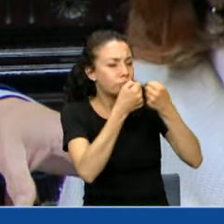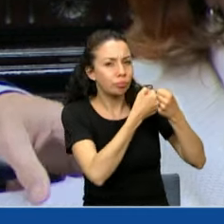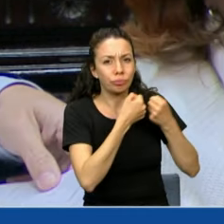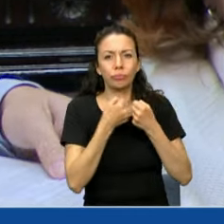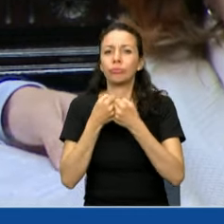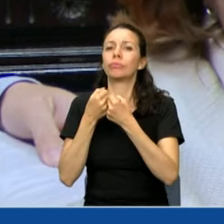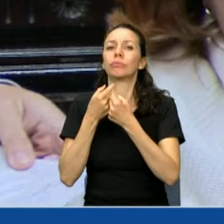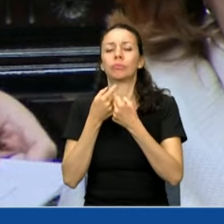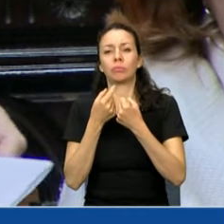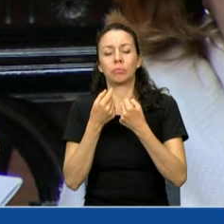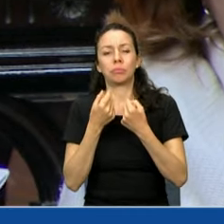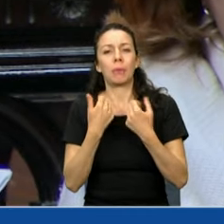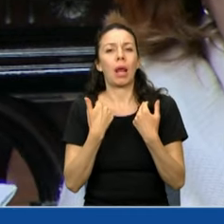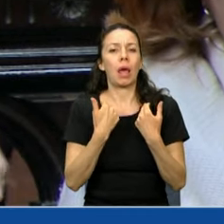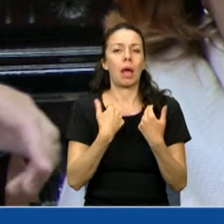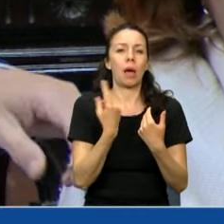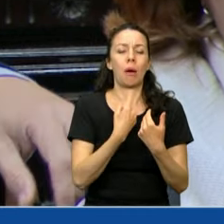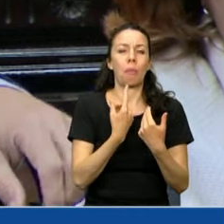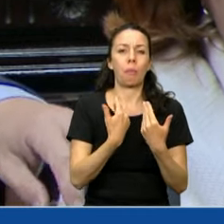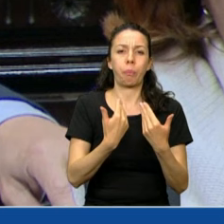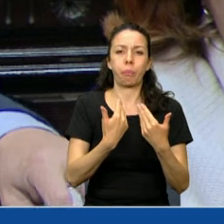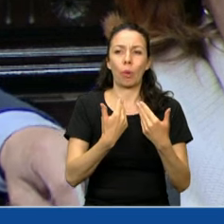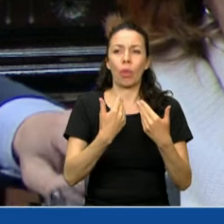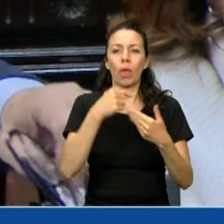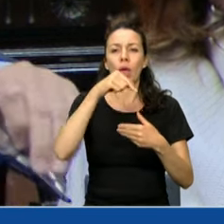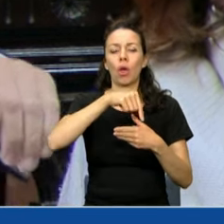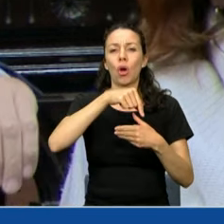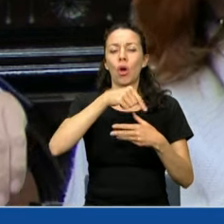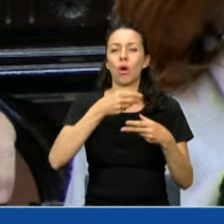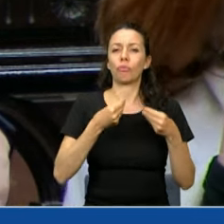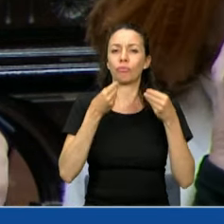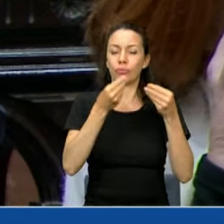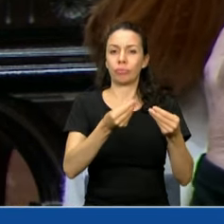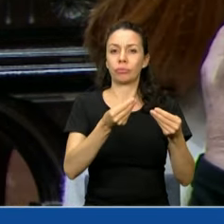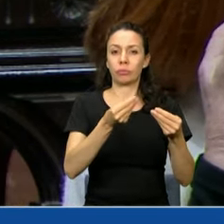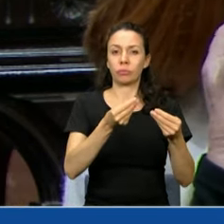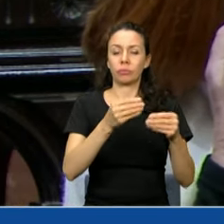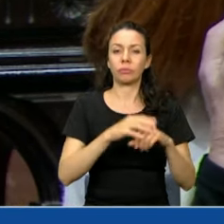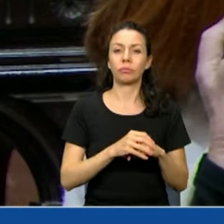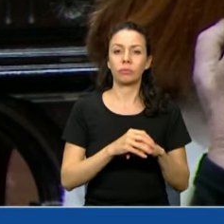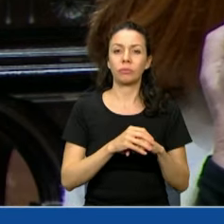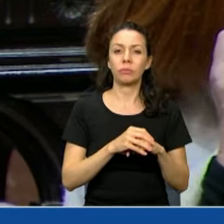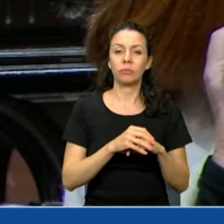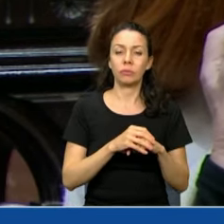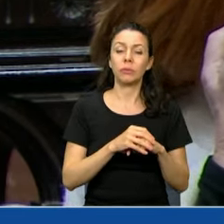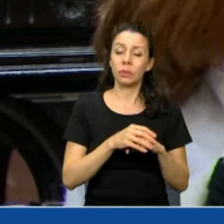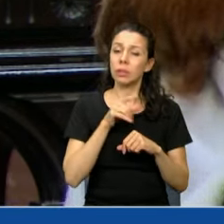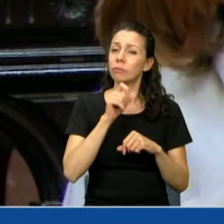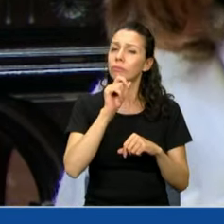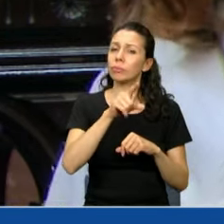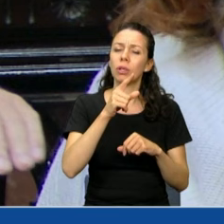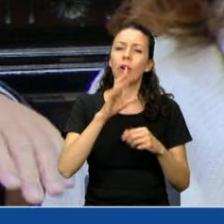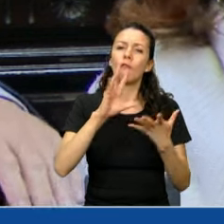para poder llevar adelante y Y la verdad con un amplio sentido